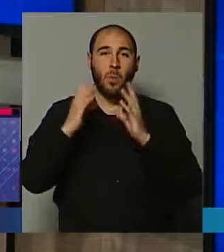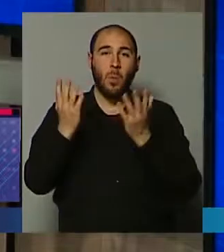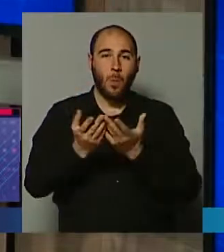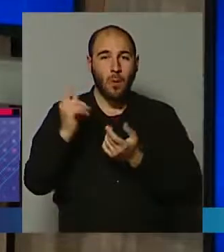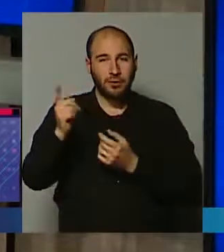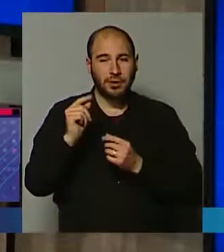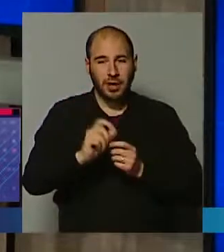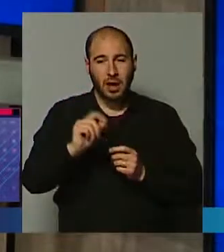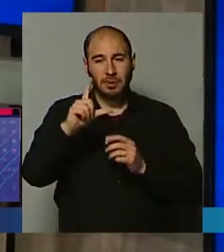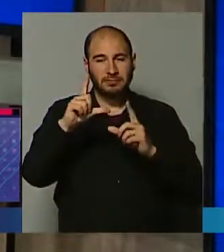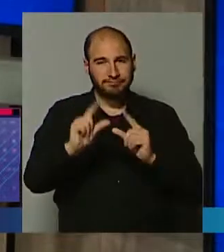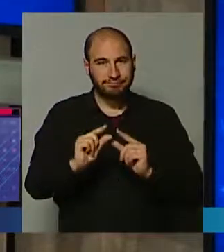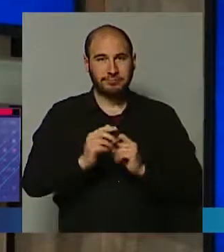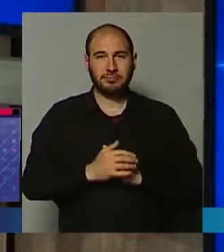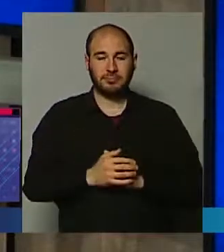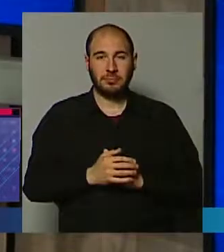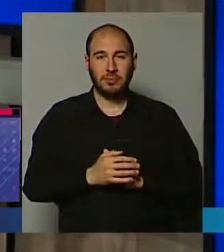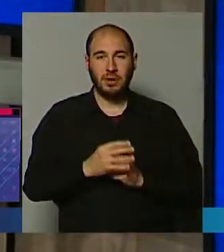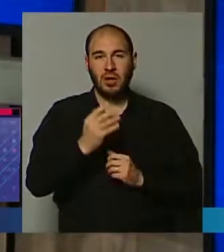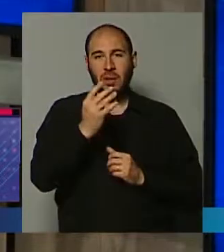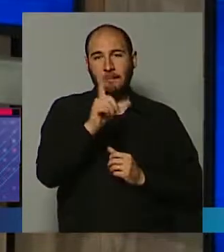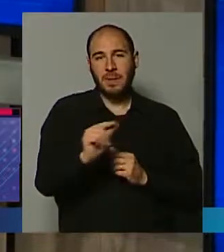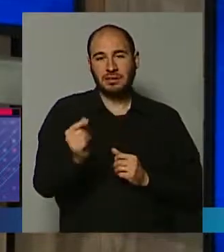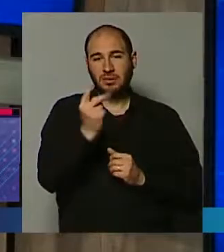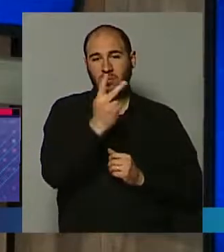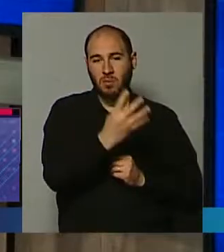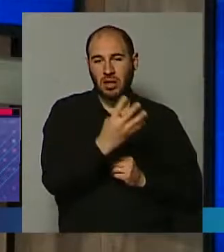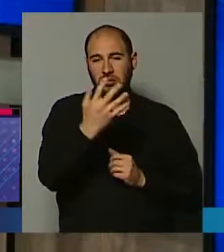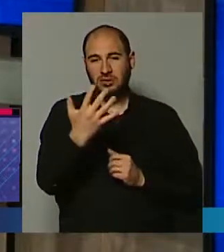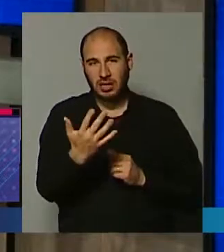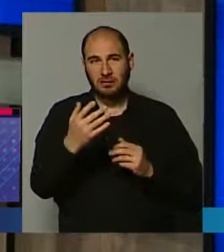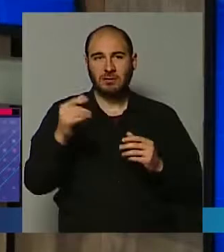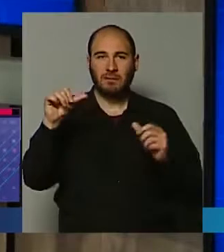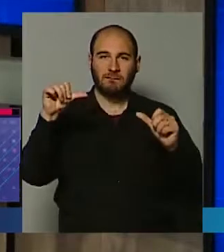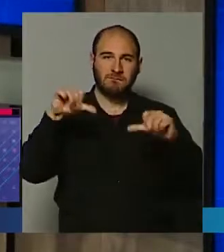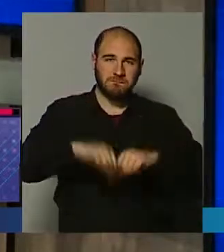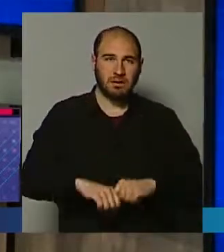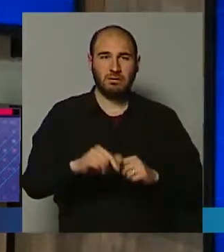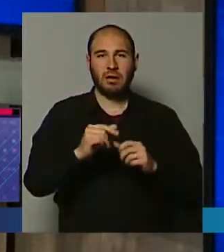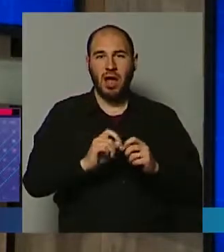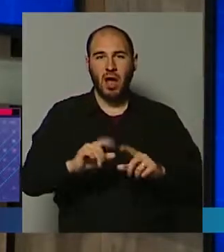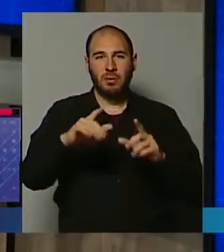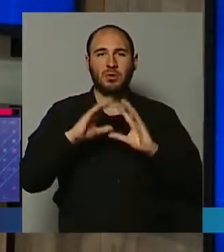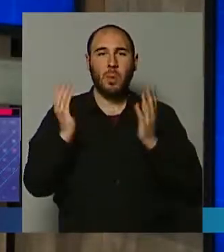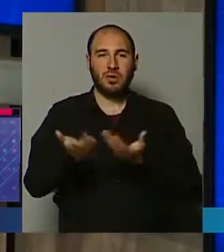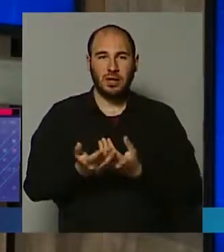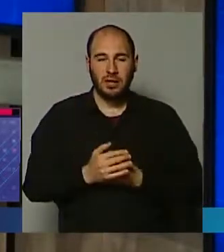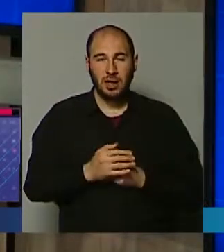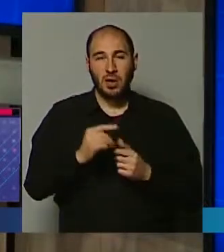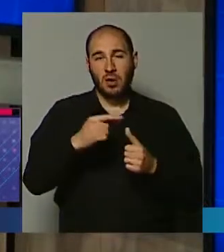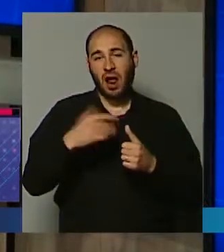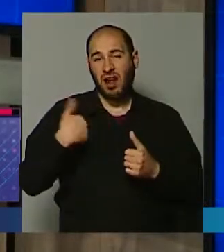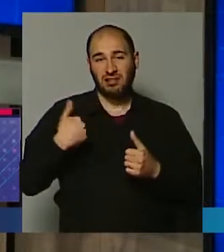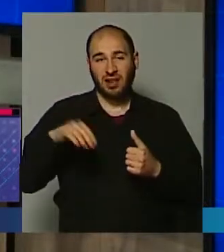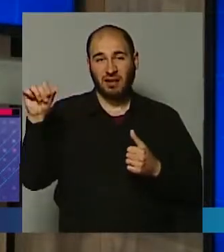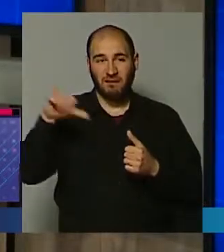un crecimiento menor y que hay 4 o 5 países que están traccionando para atrás a este crecimiento mundial. Y uno de ellos es